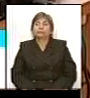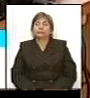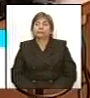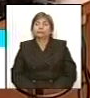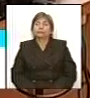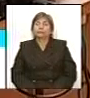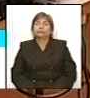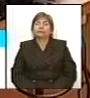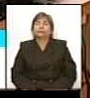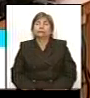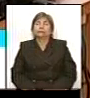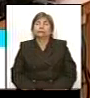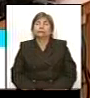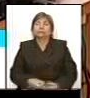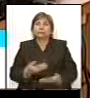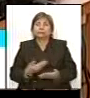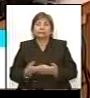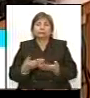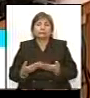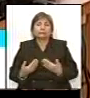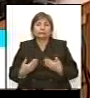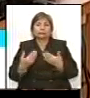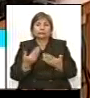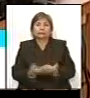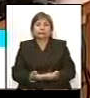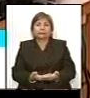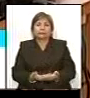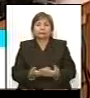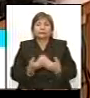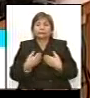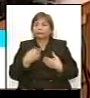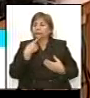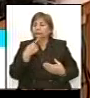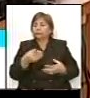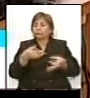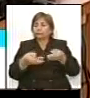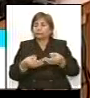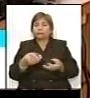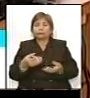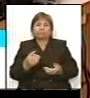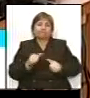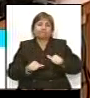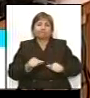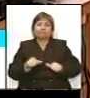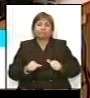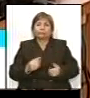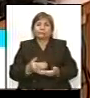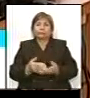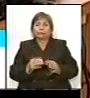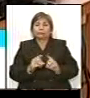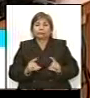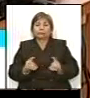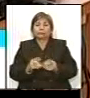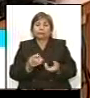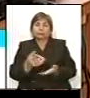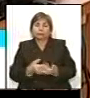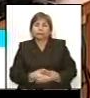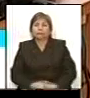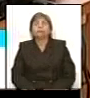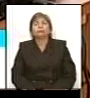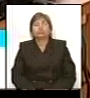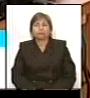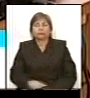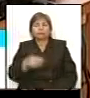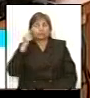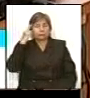Ahora, y esto conlleva que al final se pueda establecer una duda y no nos quieran entregar el terreno al momento que se lo pidamos. Pero por